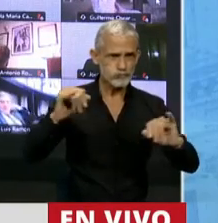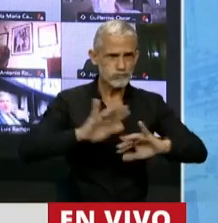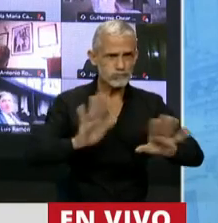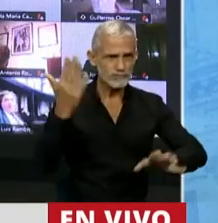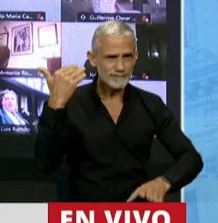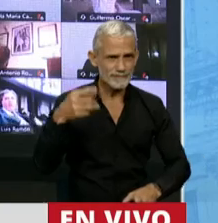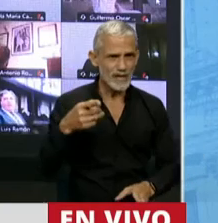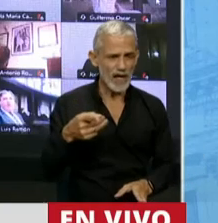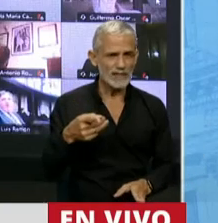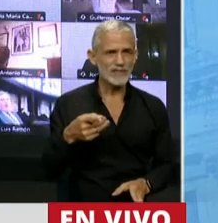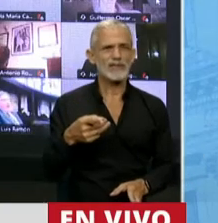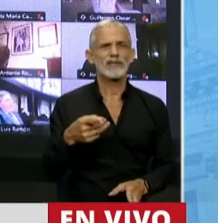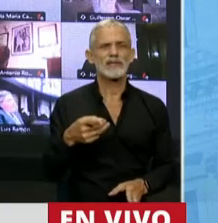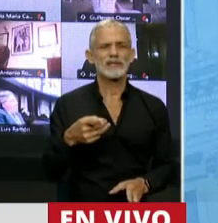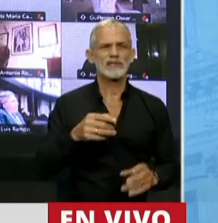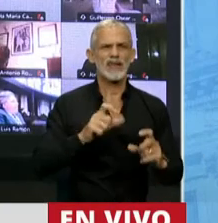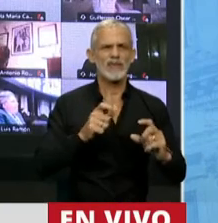que llevaron